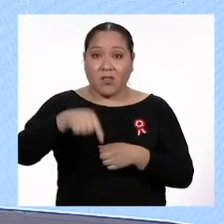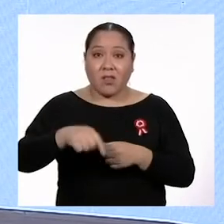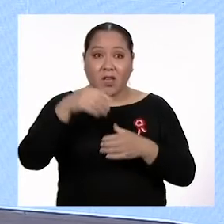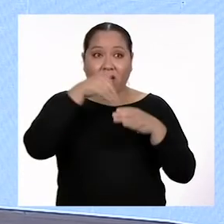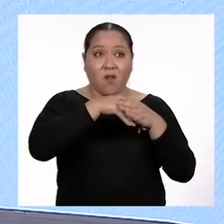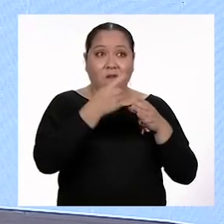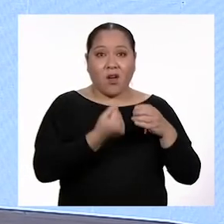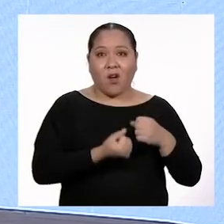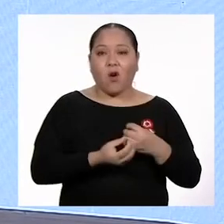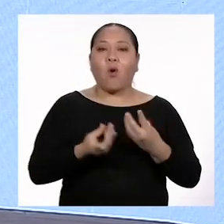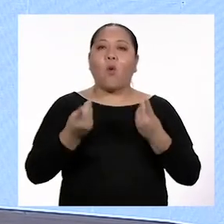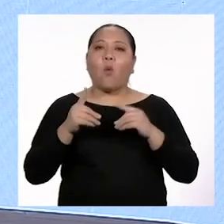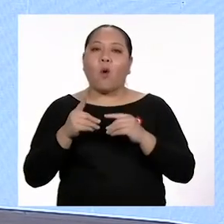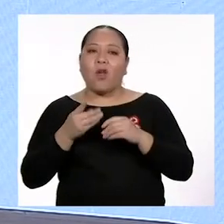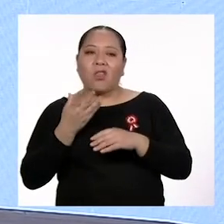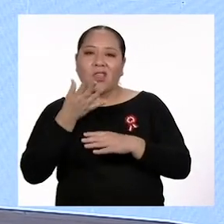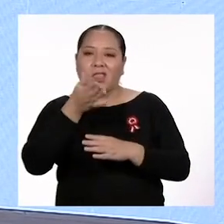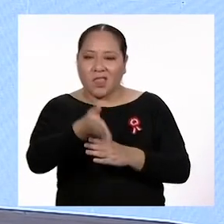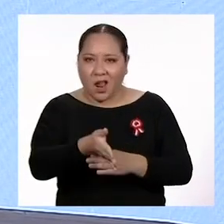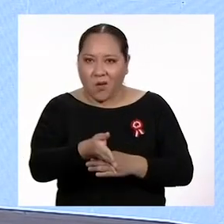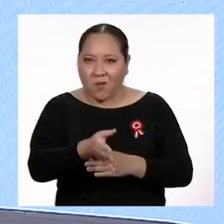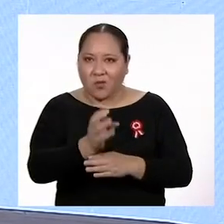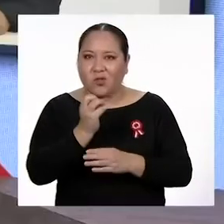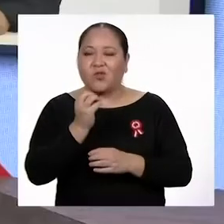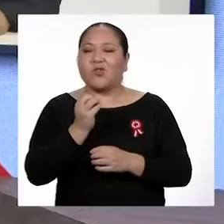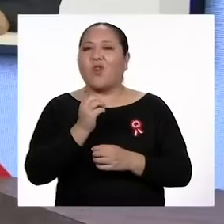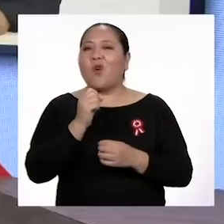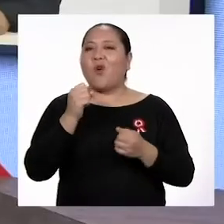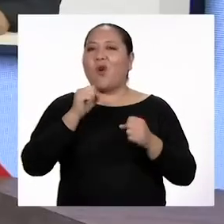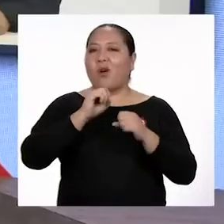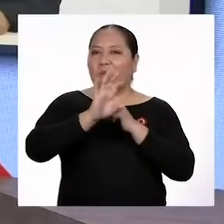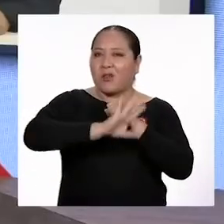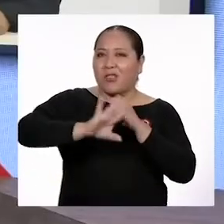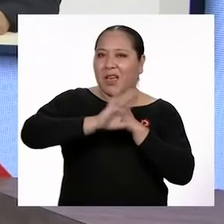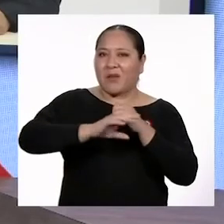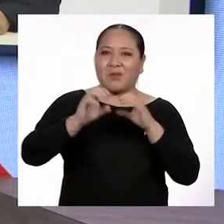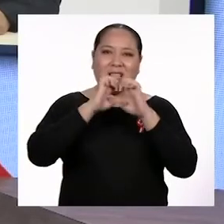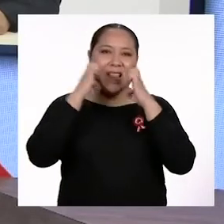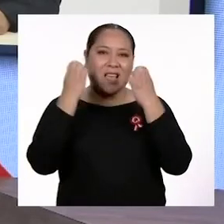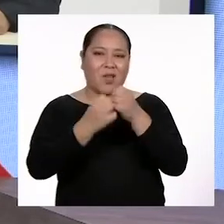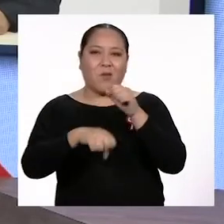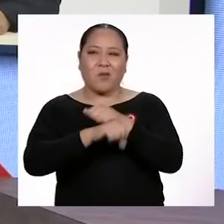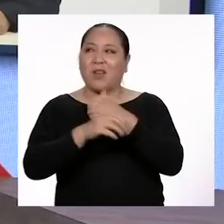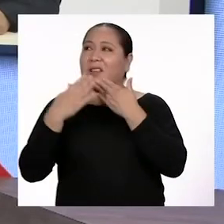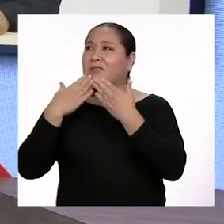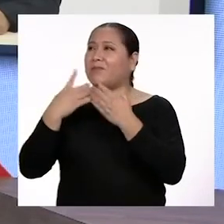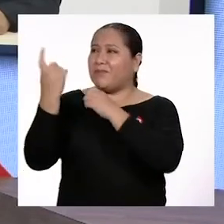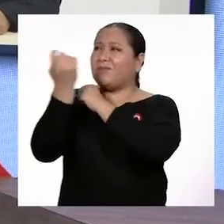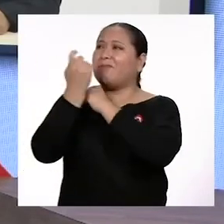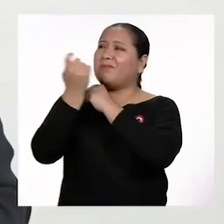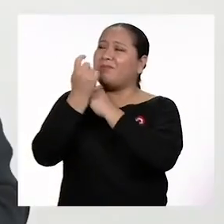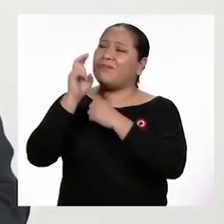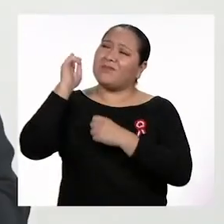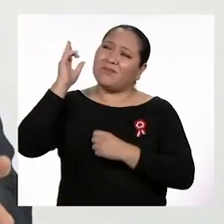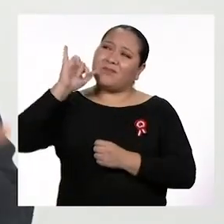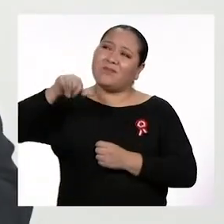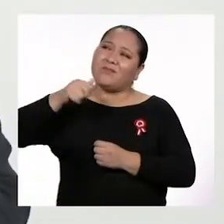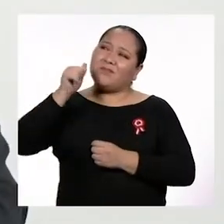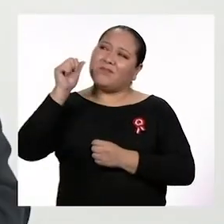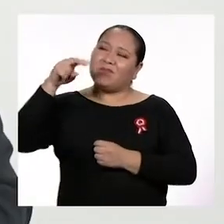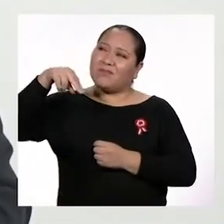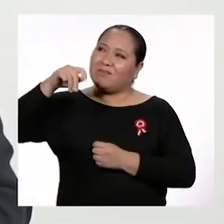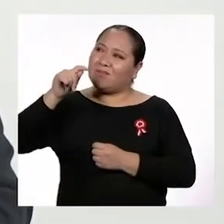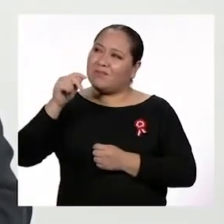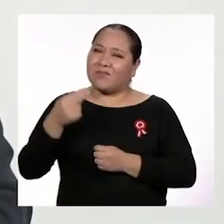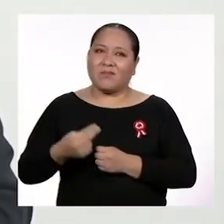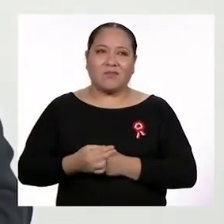cuánto atacamos y defendemos con el equipo de fútbol. Muchas gracias por todo lo que nos ha enseñado, profesora Janet. No